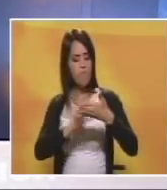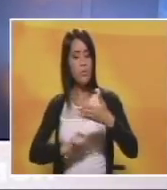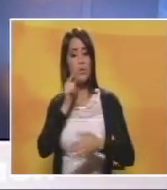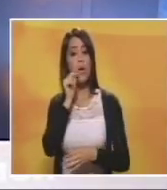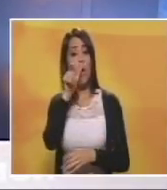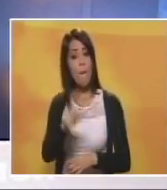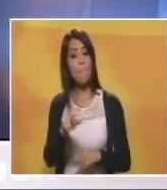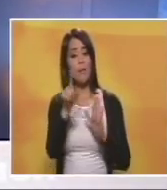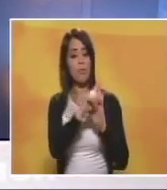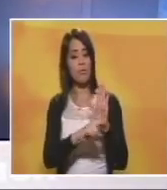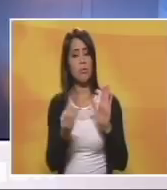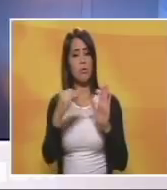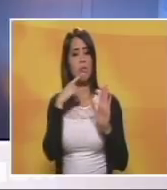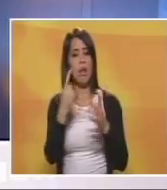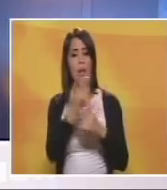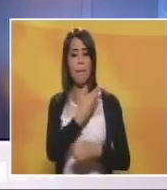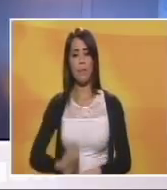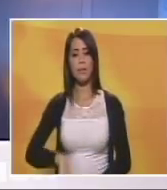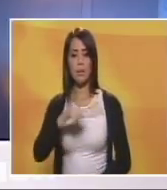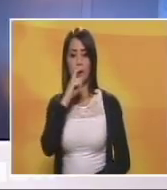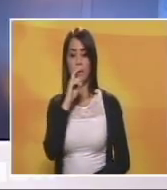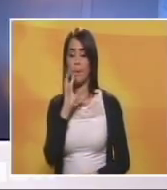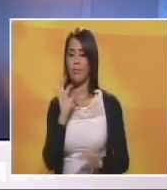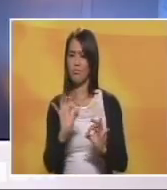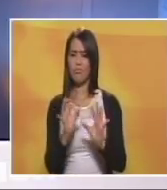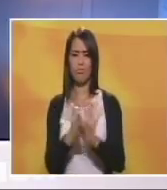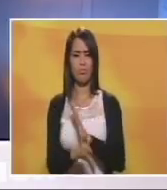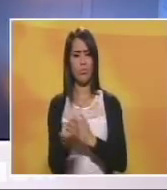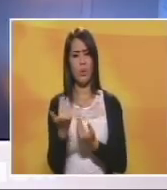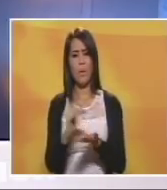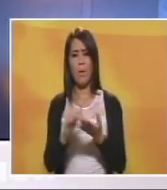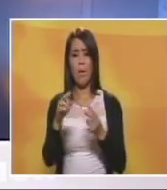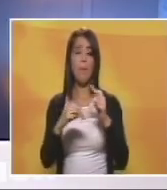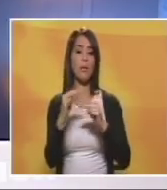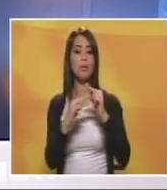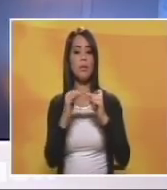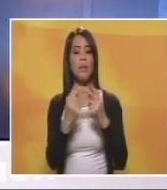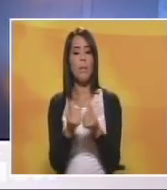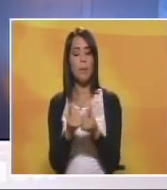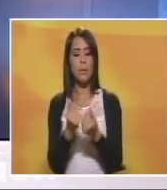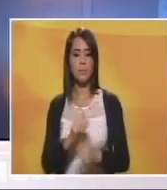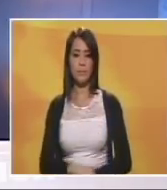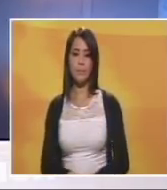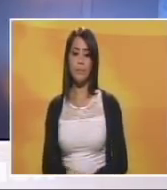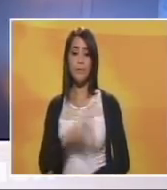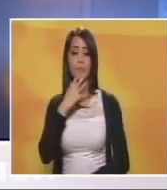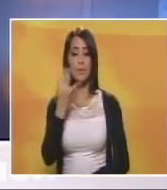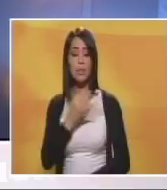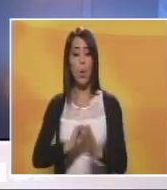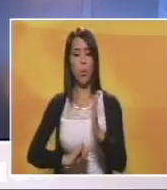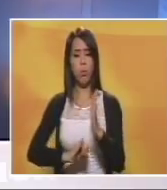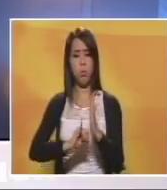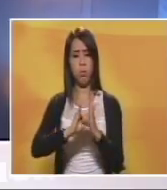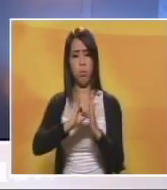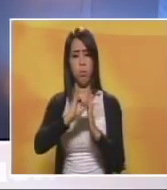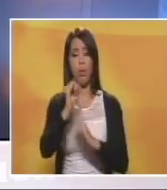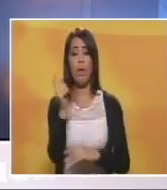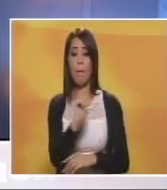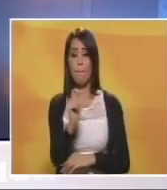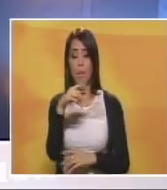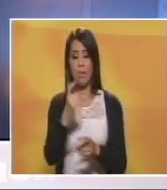que las medidas implementadas por el Ejecutivo Nacional no corrigen las causas estructurales de la crisis económica. Aseguran que la inflación registrada durante el mes de